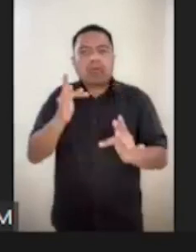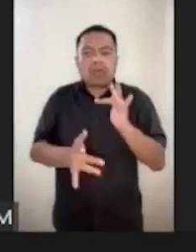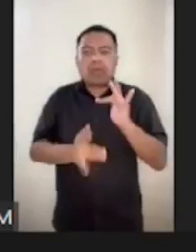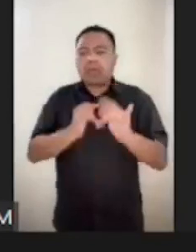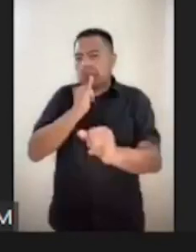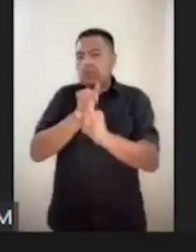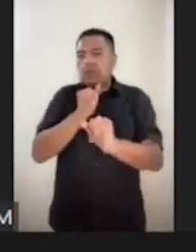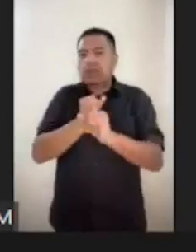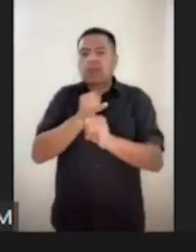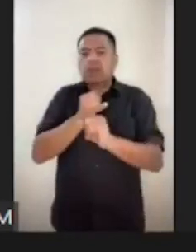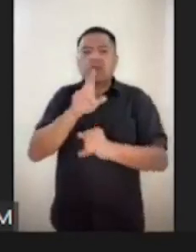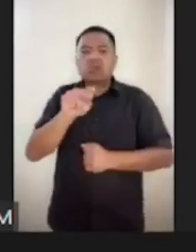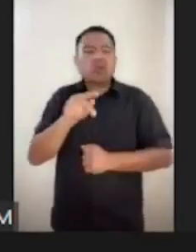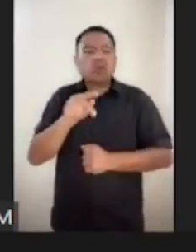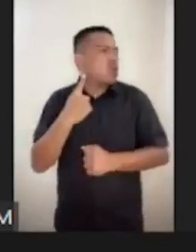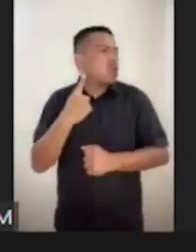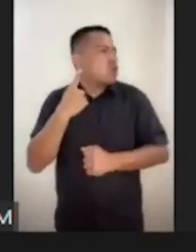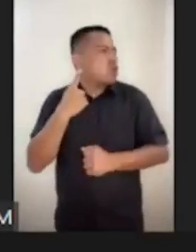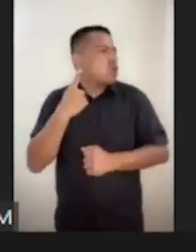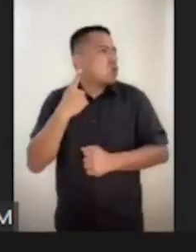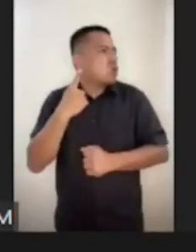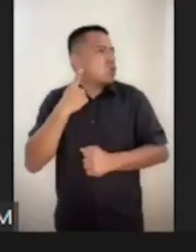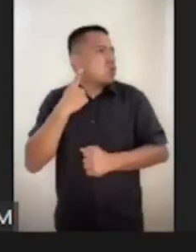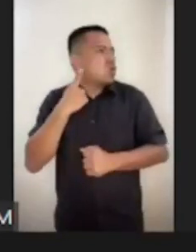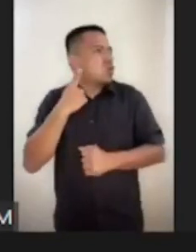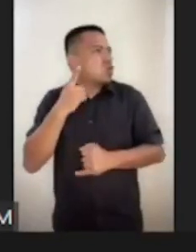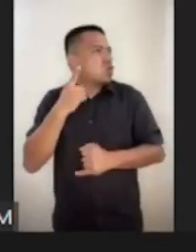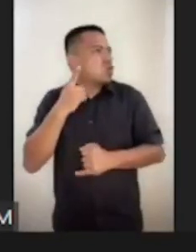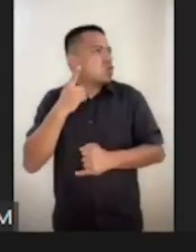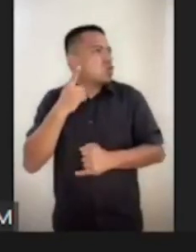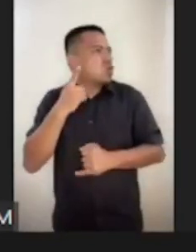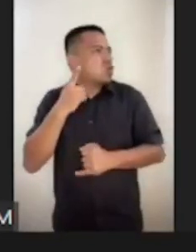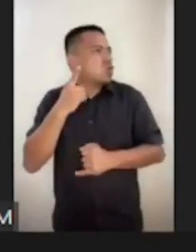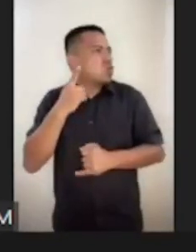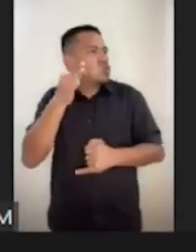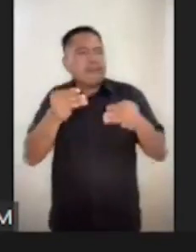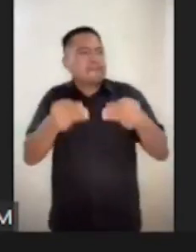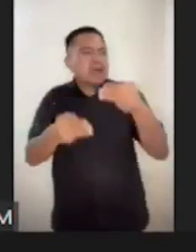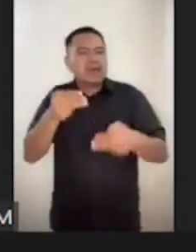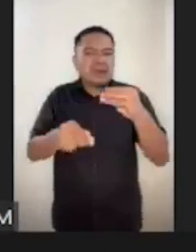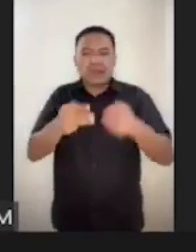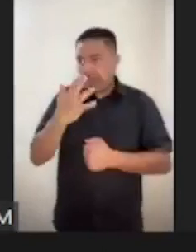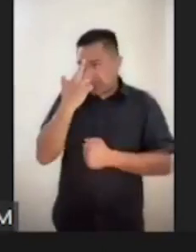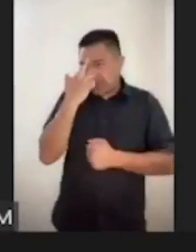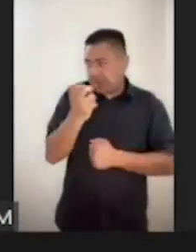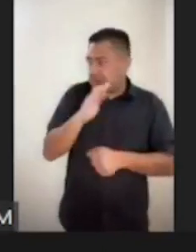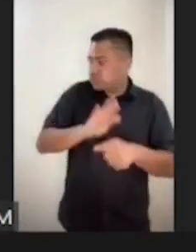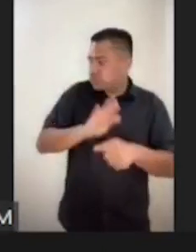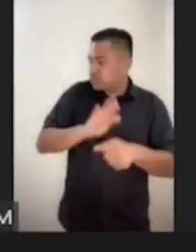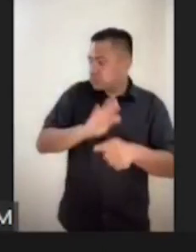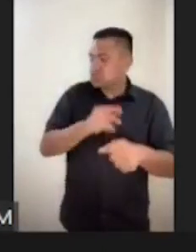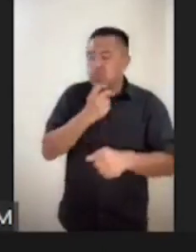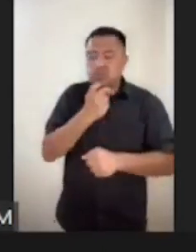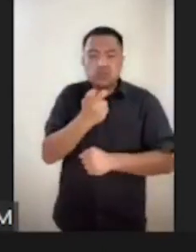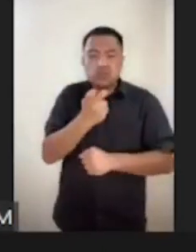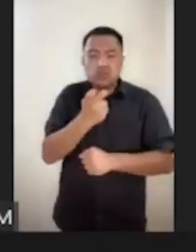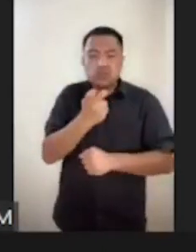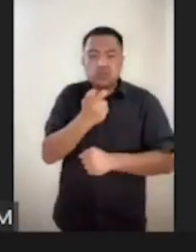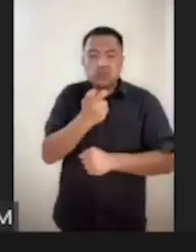no escuché lo último que dijo el magistrado, en razón de que debió